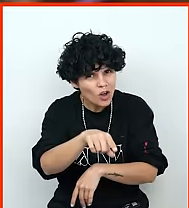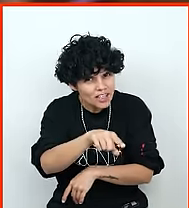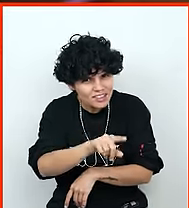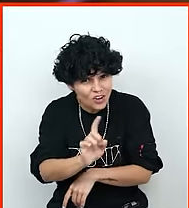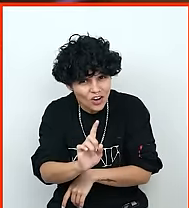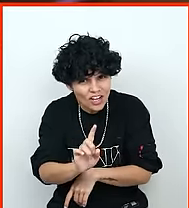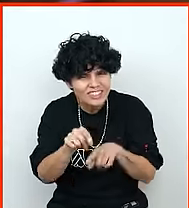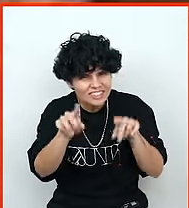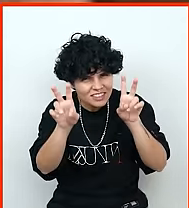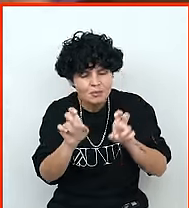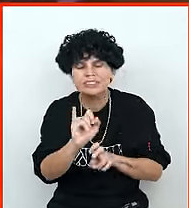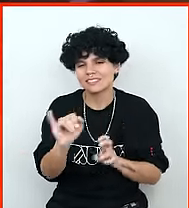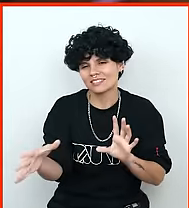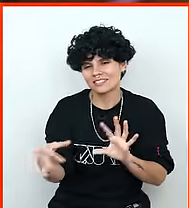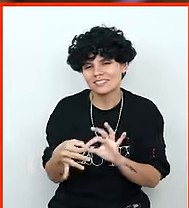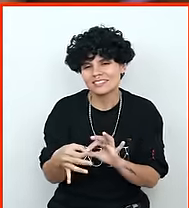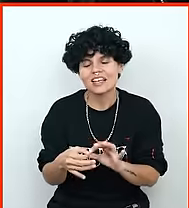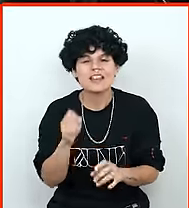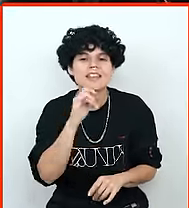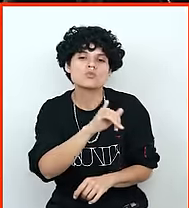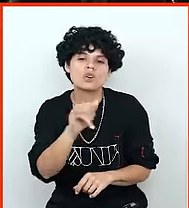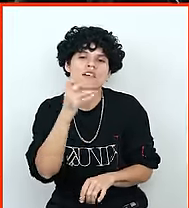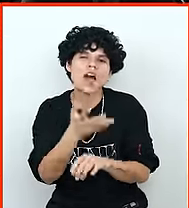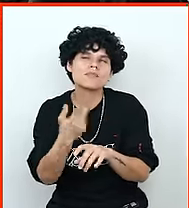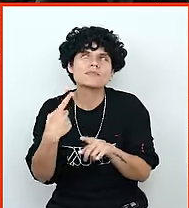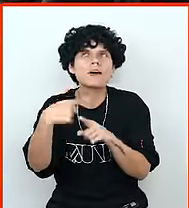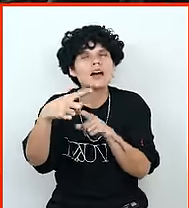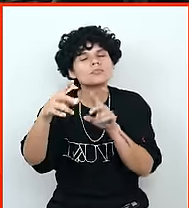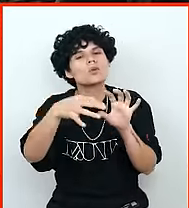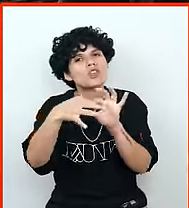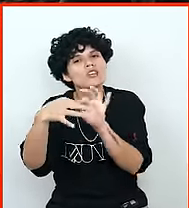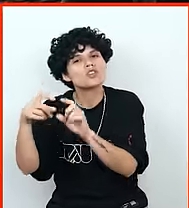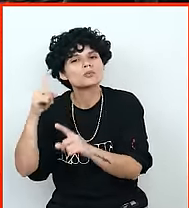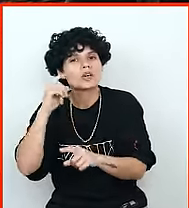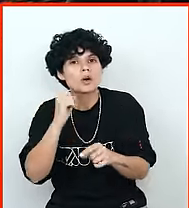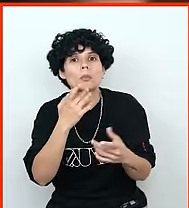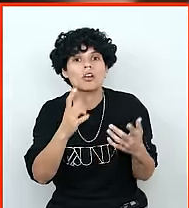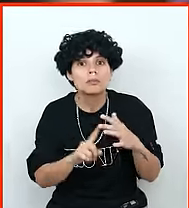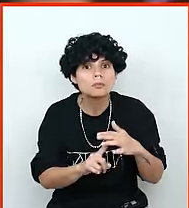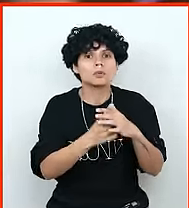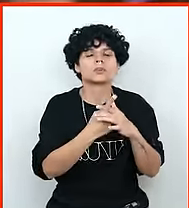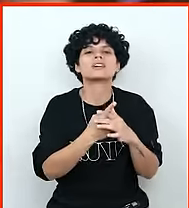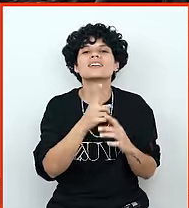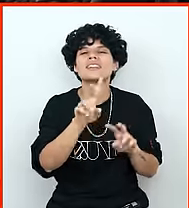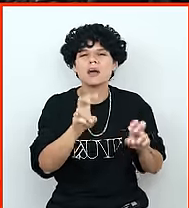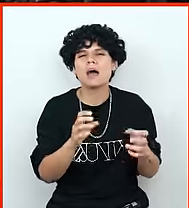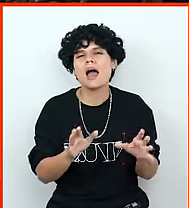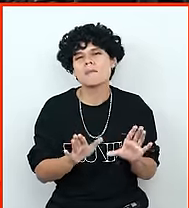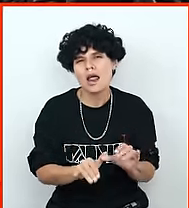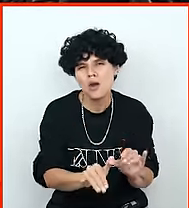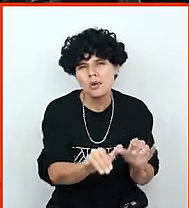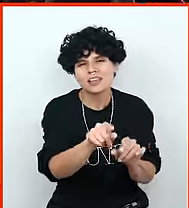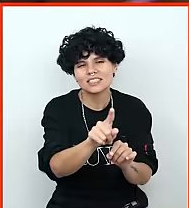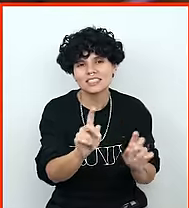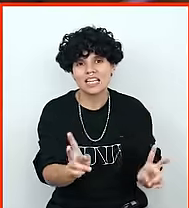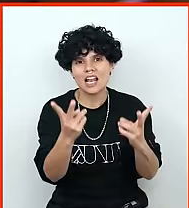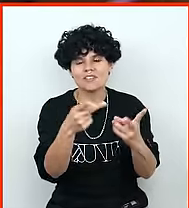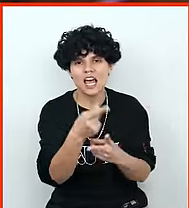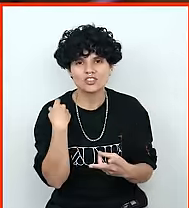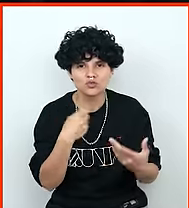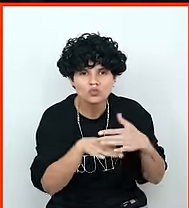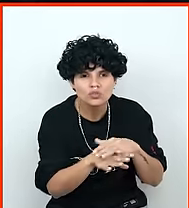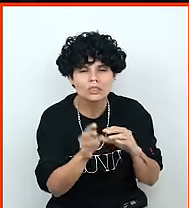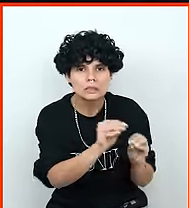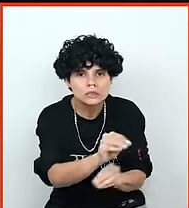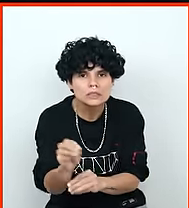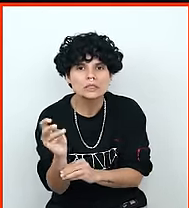no? Sí, pues de ahí viene en realidad. O sea, y después encontré otras razones también, pero esa es como la razón primogénita. Álbum clásico de hoy día